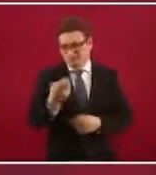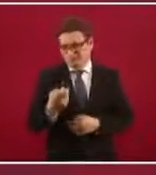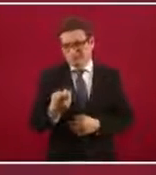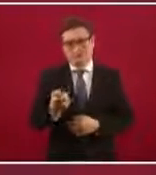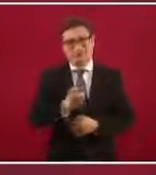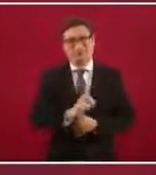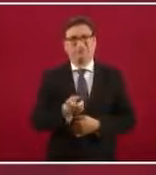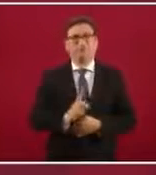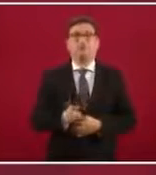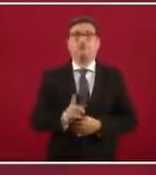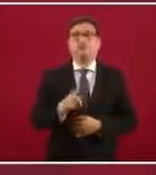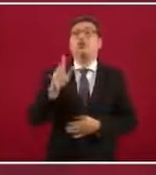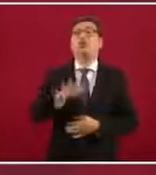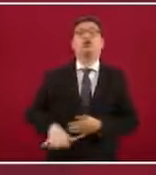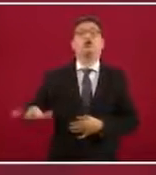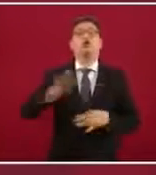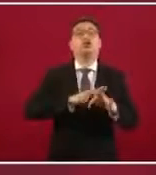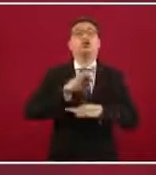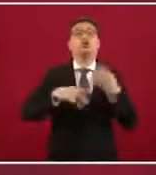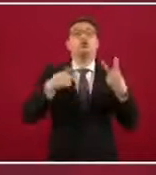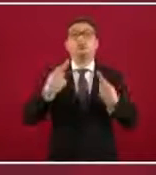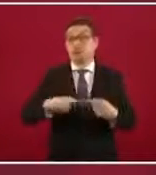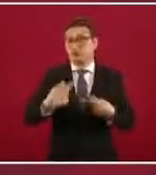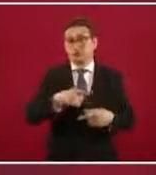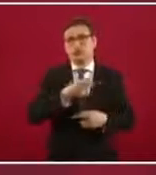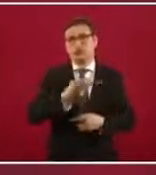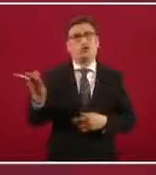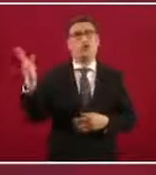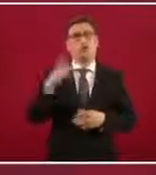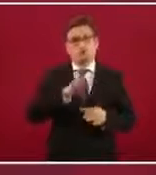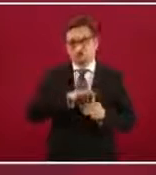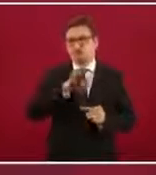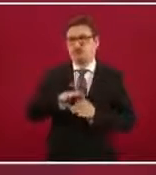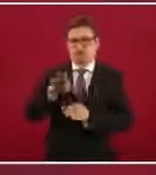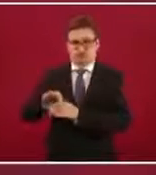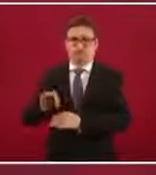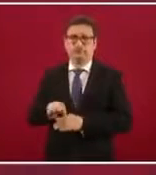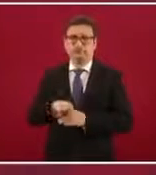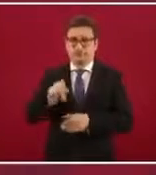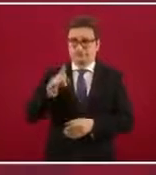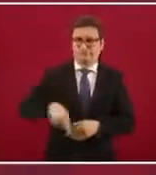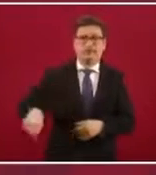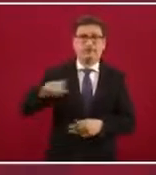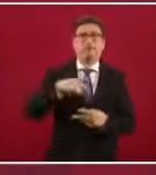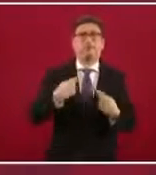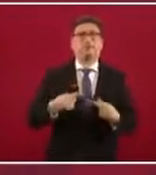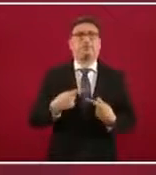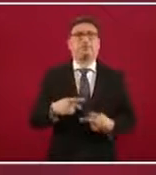son los ciudadanos, es la gente